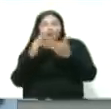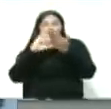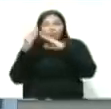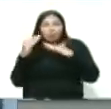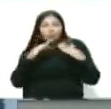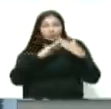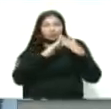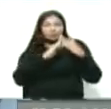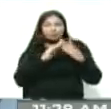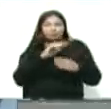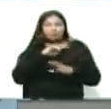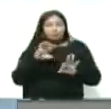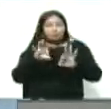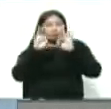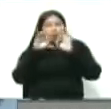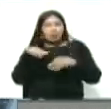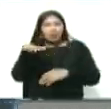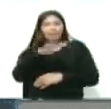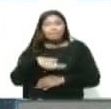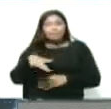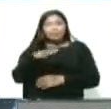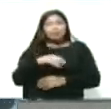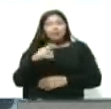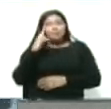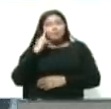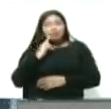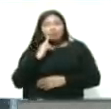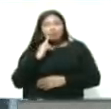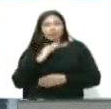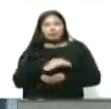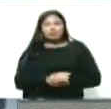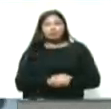este caso hemos escogido las plazas Bolívar